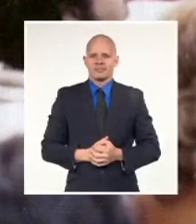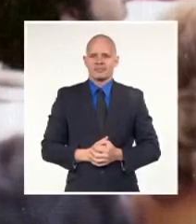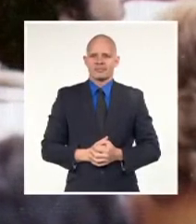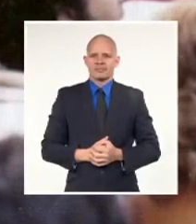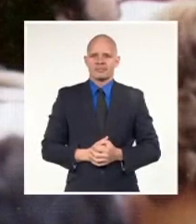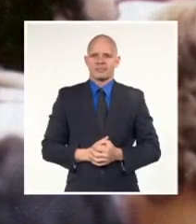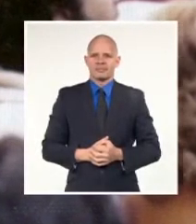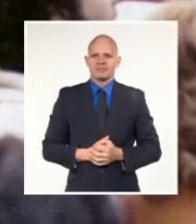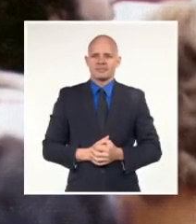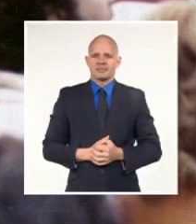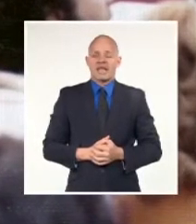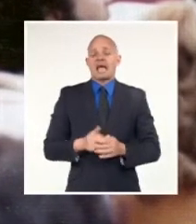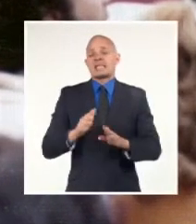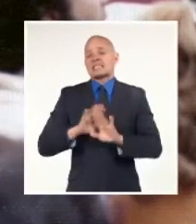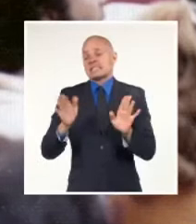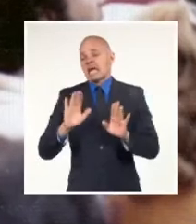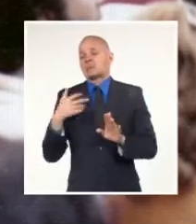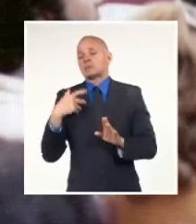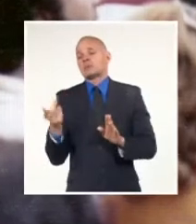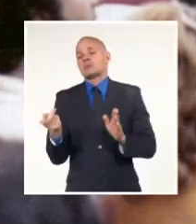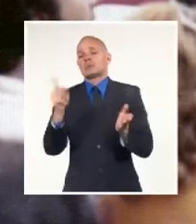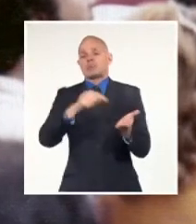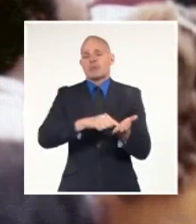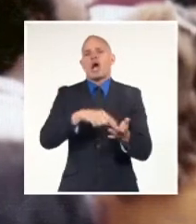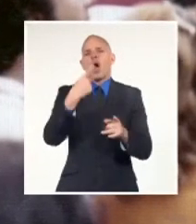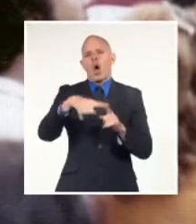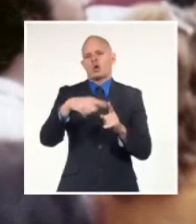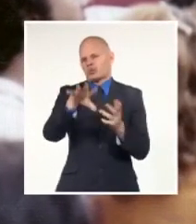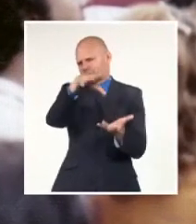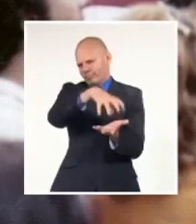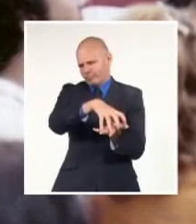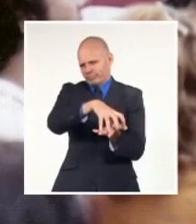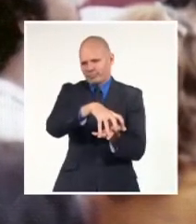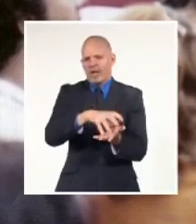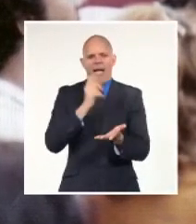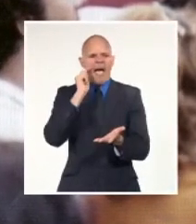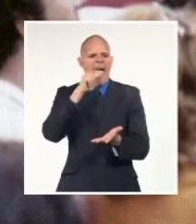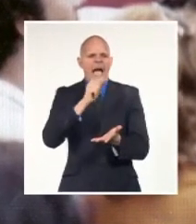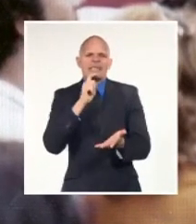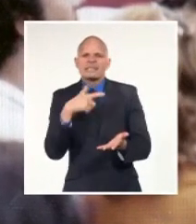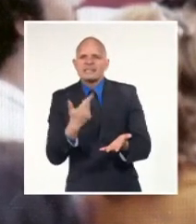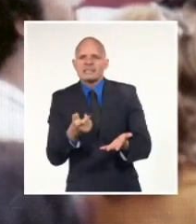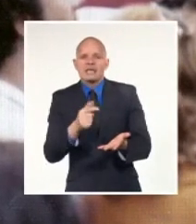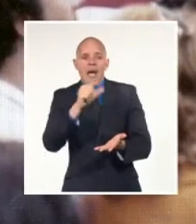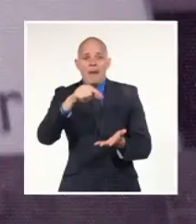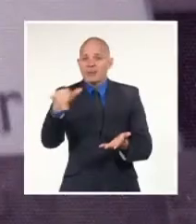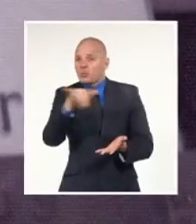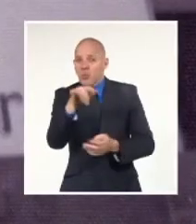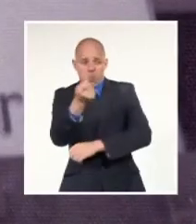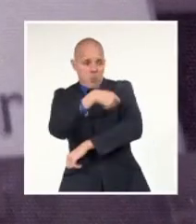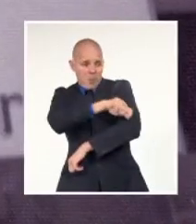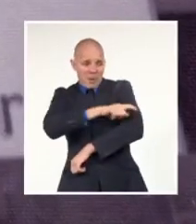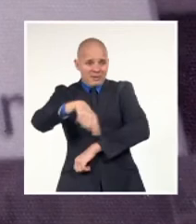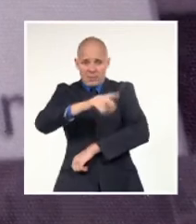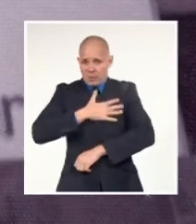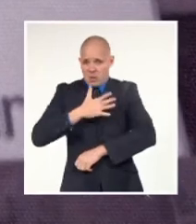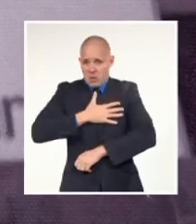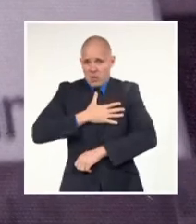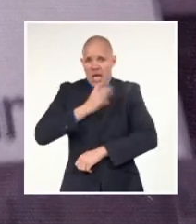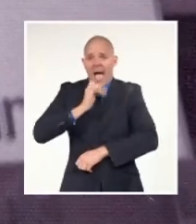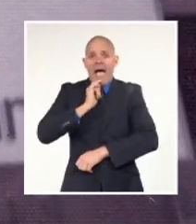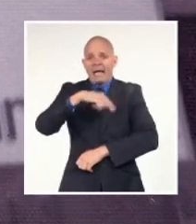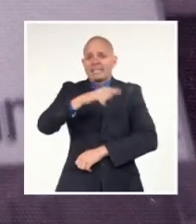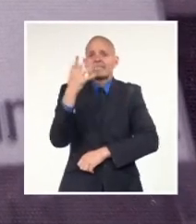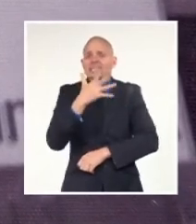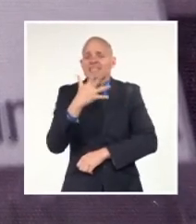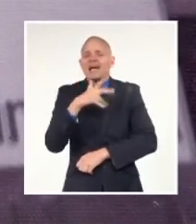Llegamos a Chicago y nos esperaban números grandísimo de puertorriqueños. Allí en Chicago había